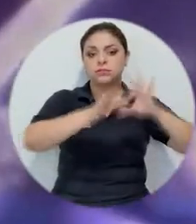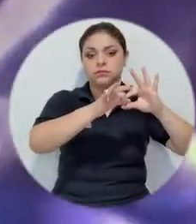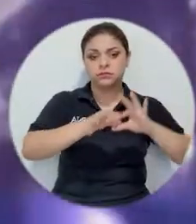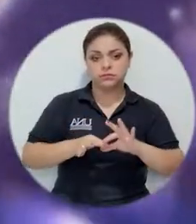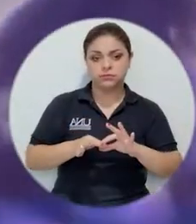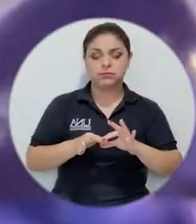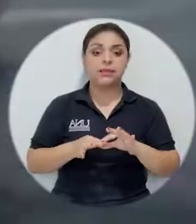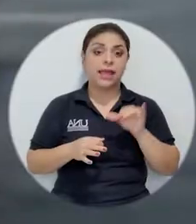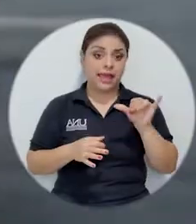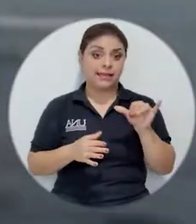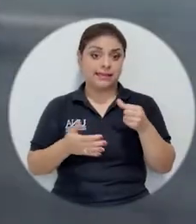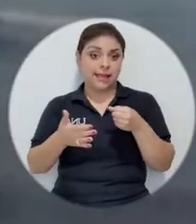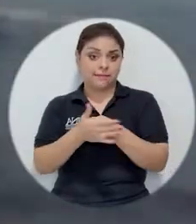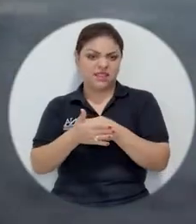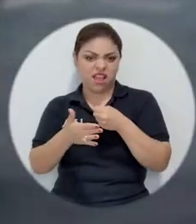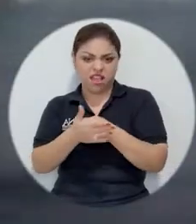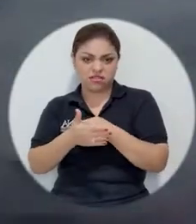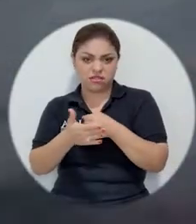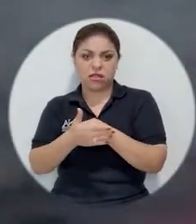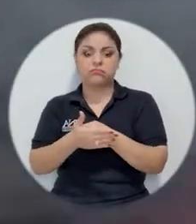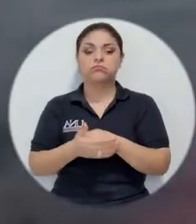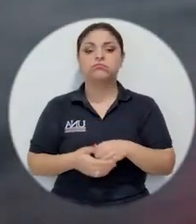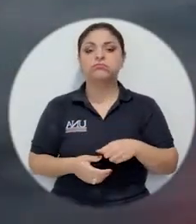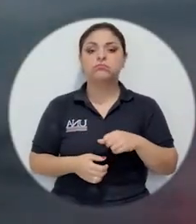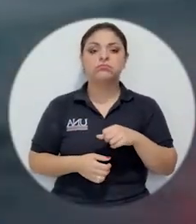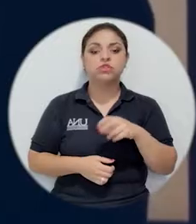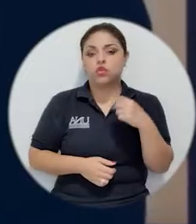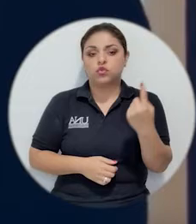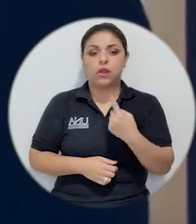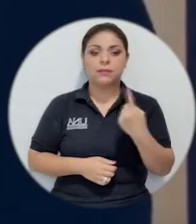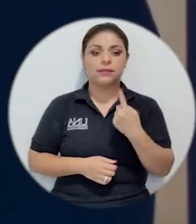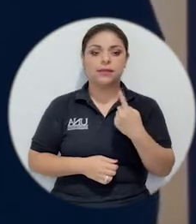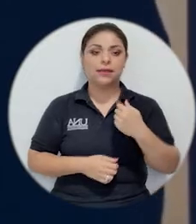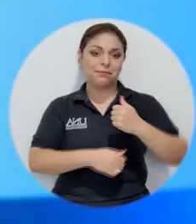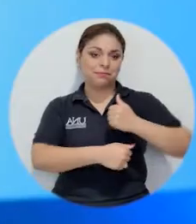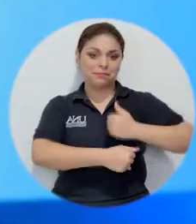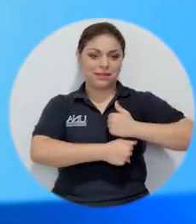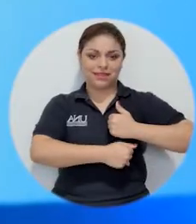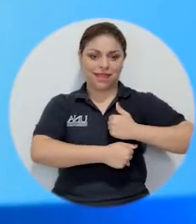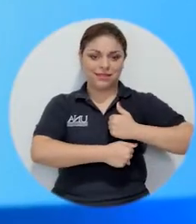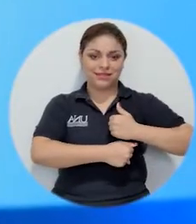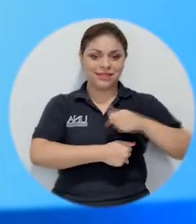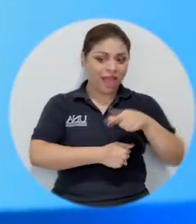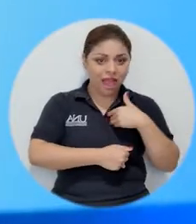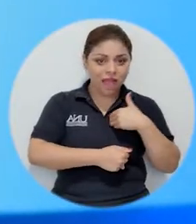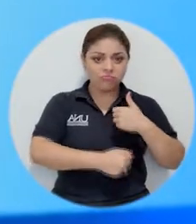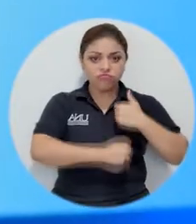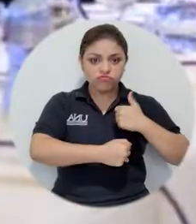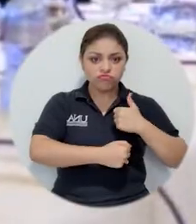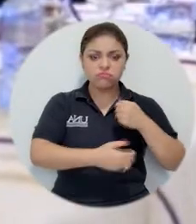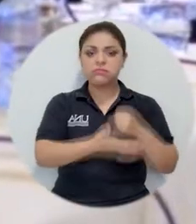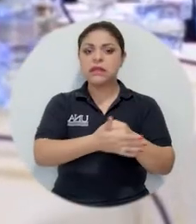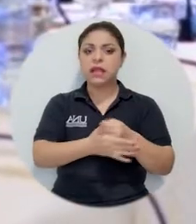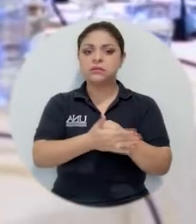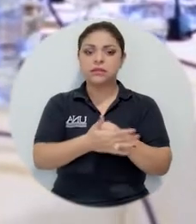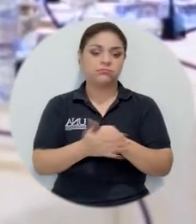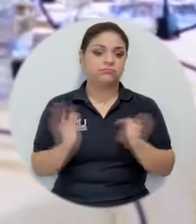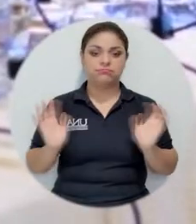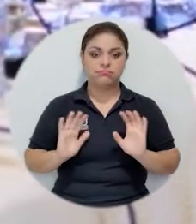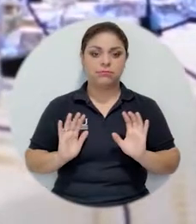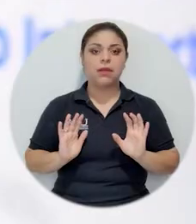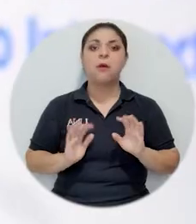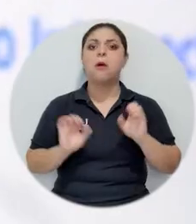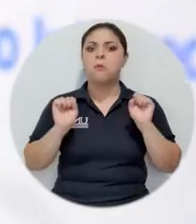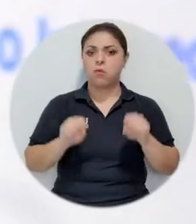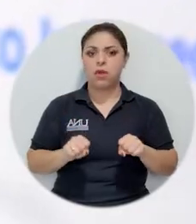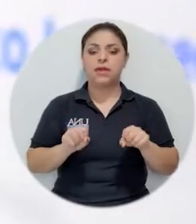además, esas amenazas no son solamente en el ámbito de la seguridad militar, sino que también pueden trasladarse a